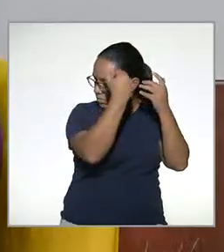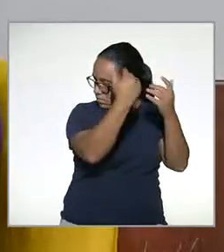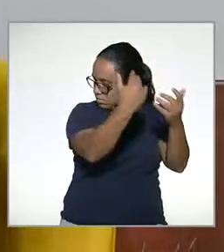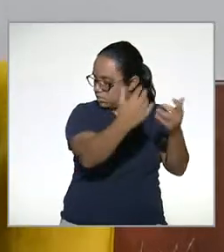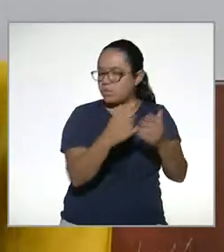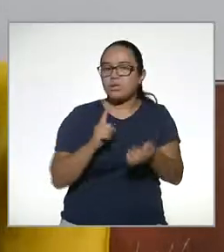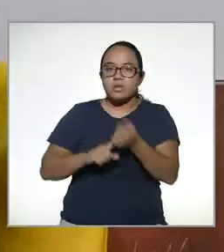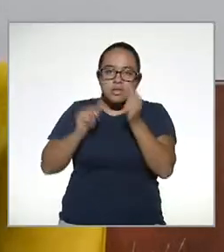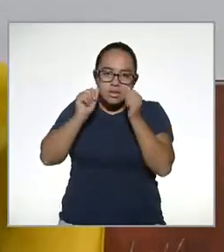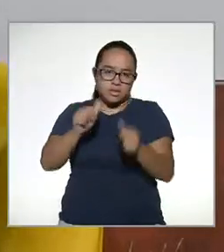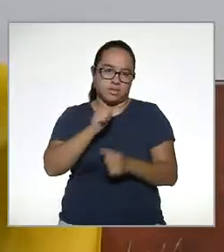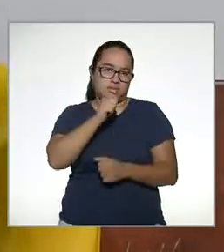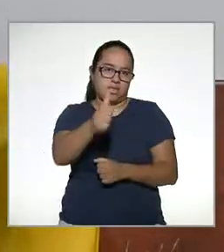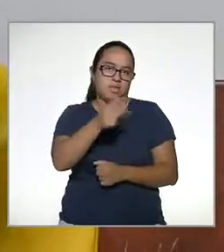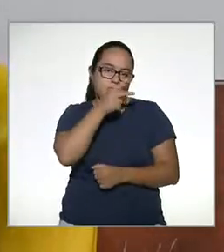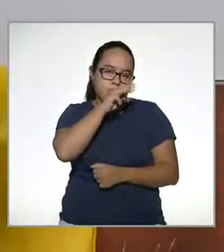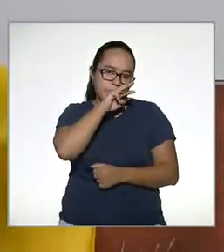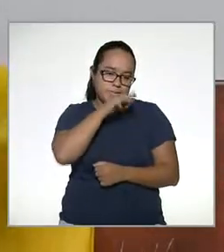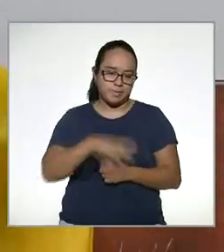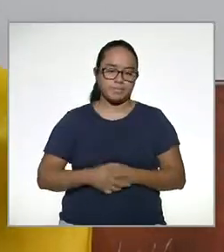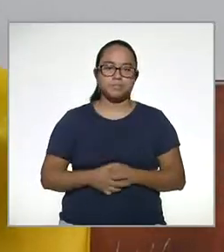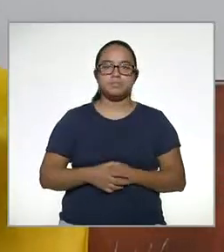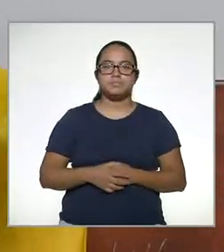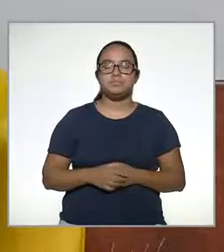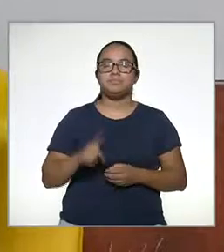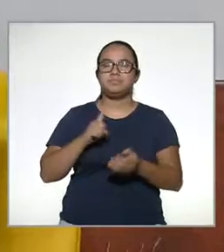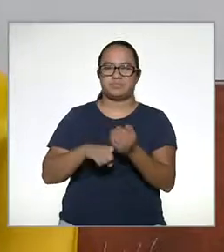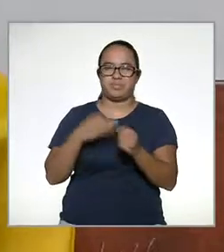justamente de los que son introvertidos,